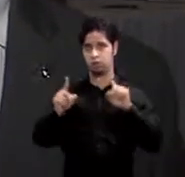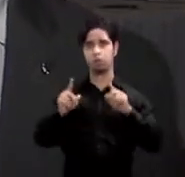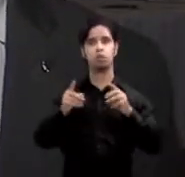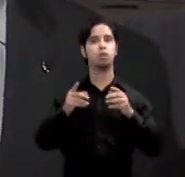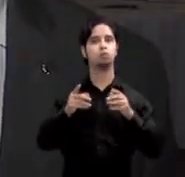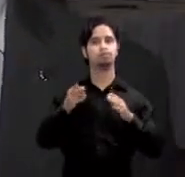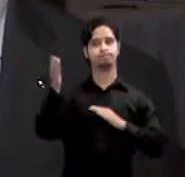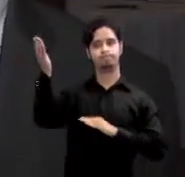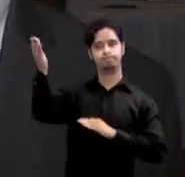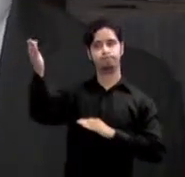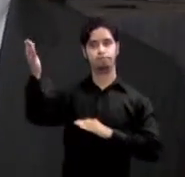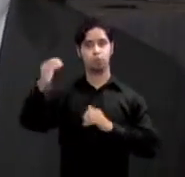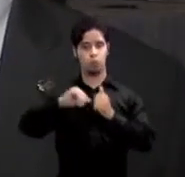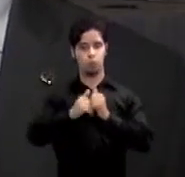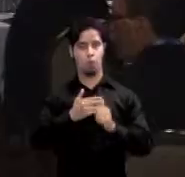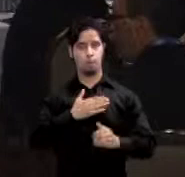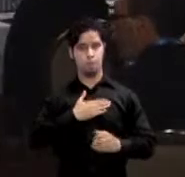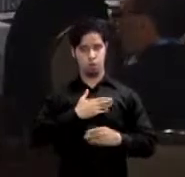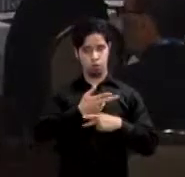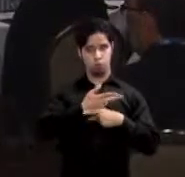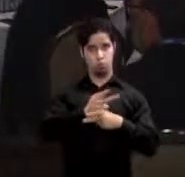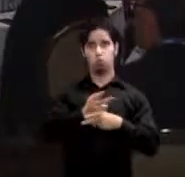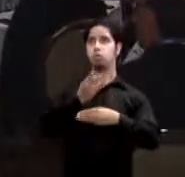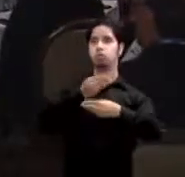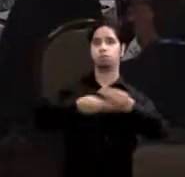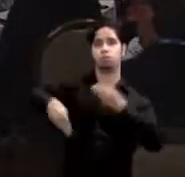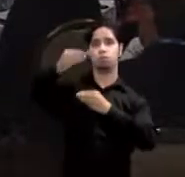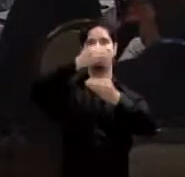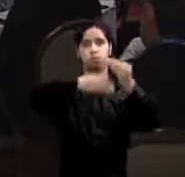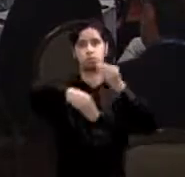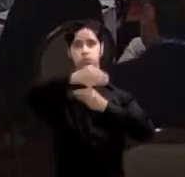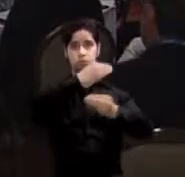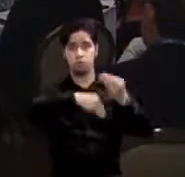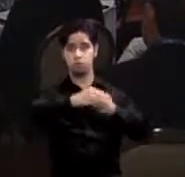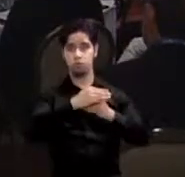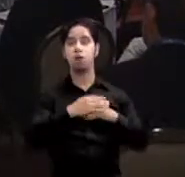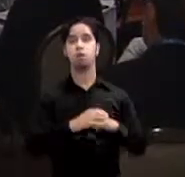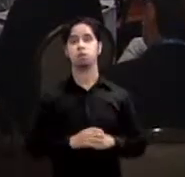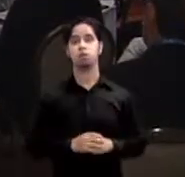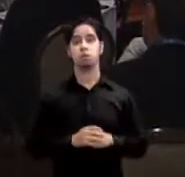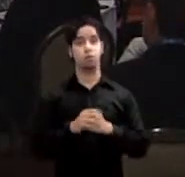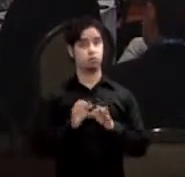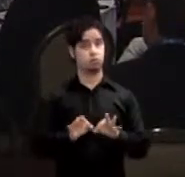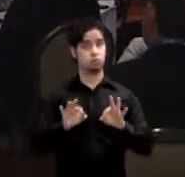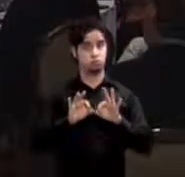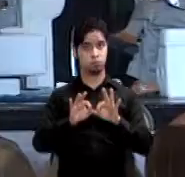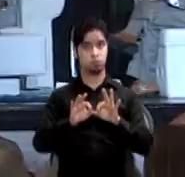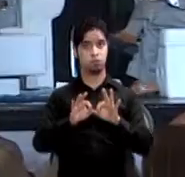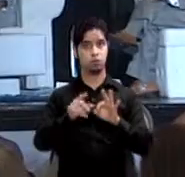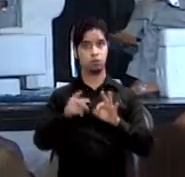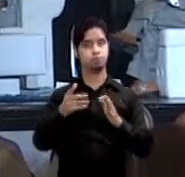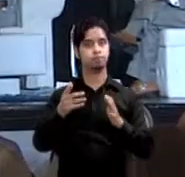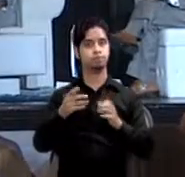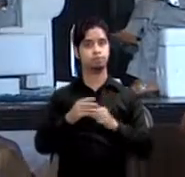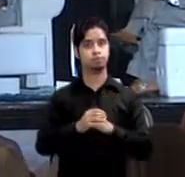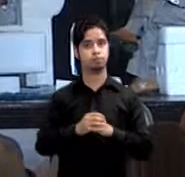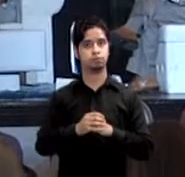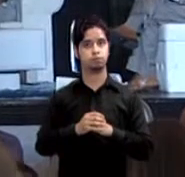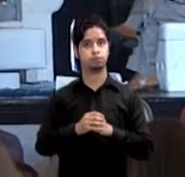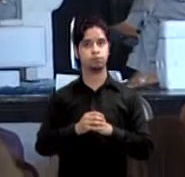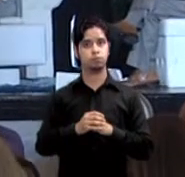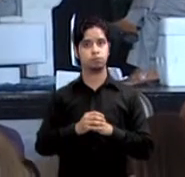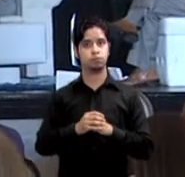quizás exportar mis productos. Se trata de una infinidad de frentes a la que se enfrentan estos empresarios y el